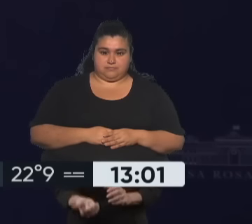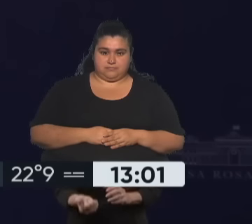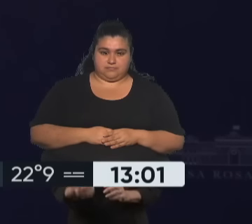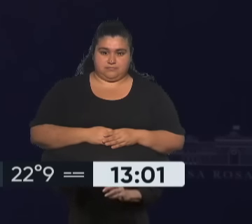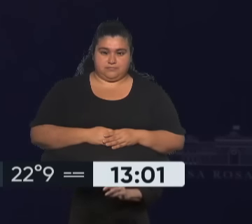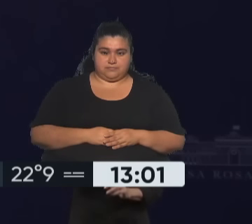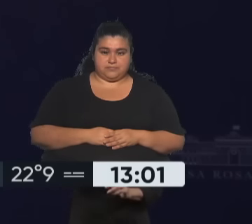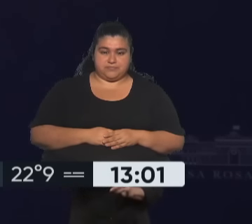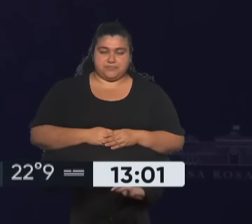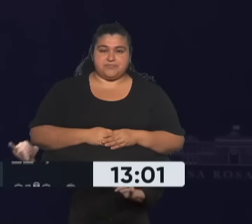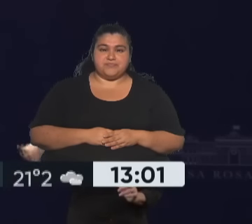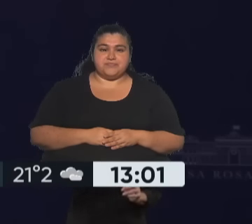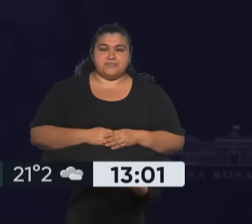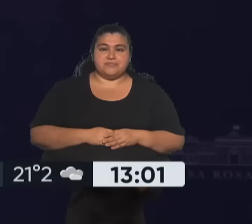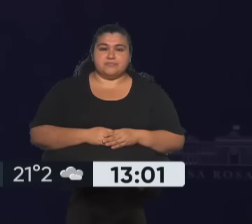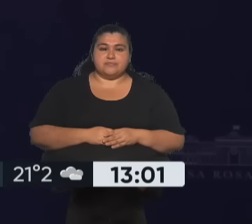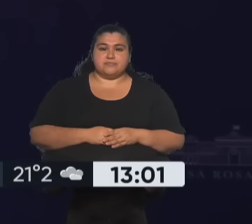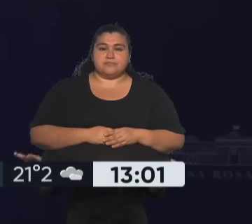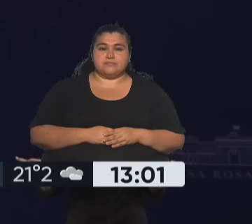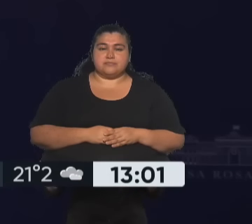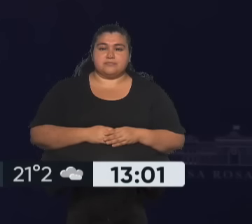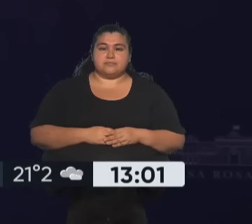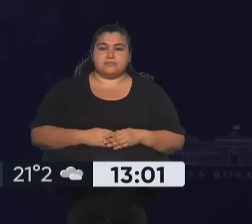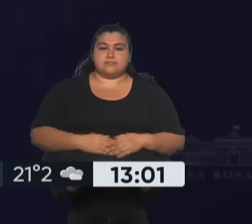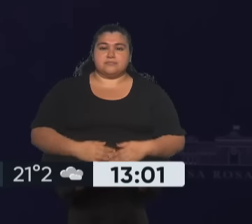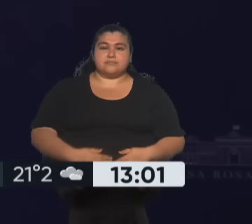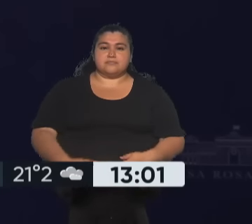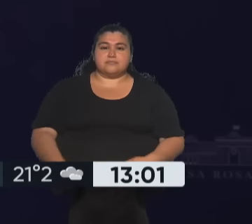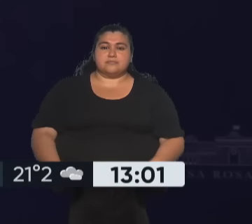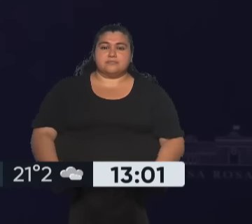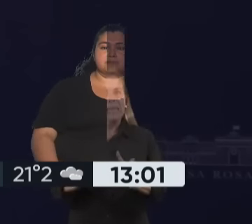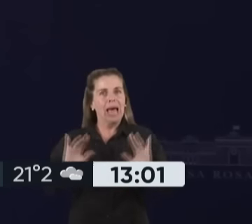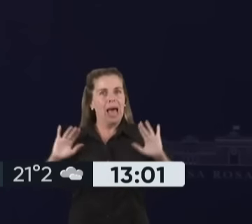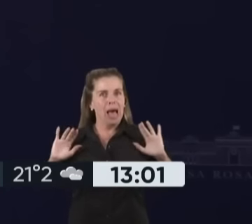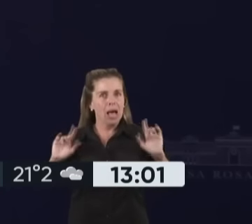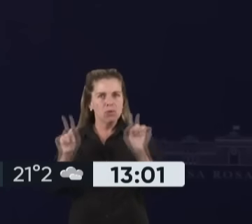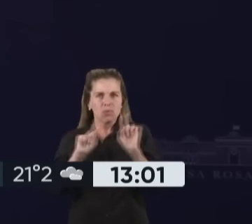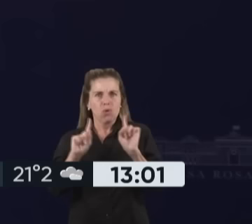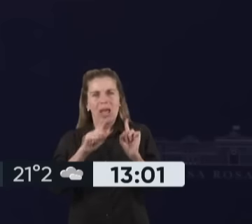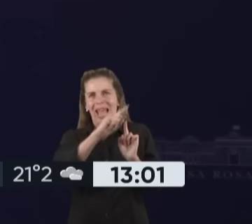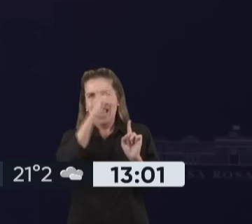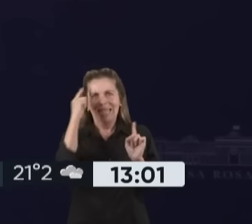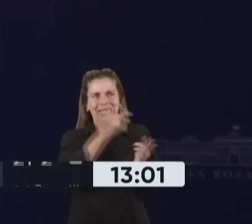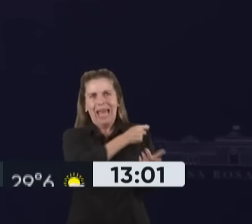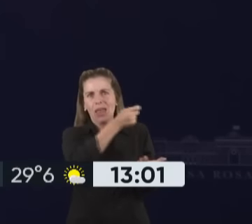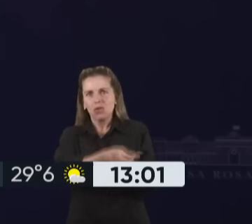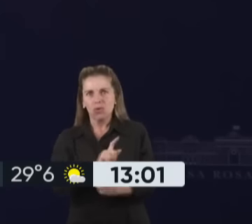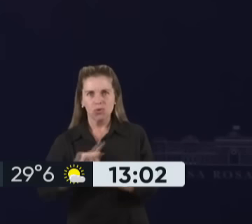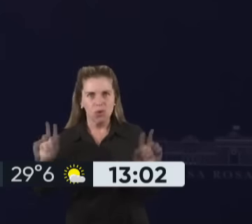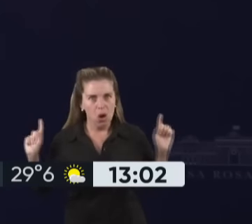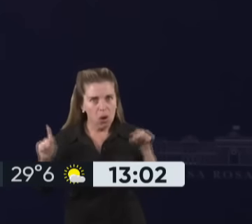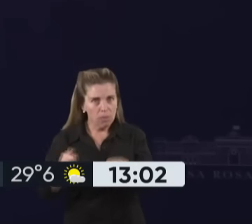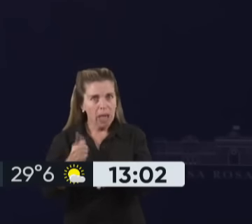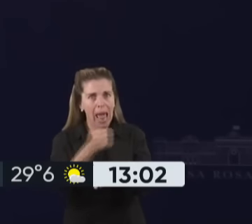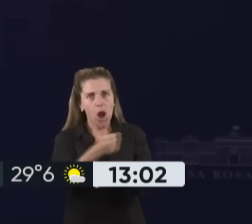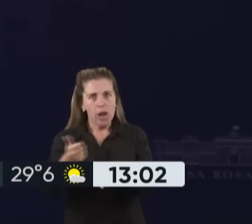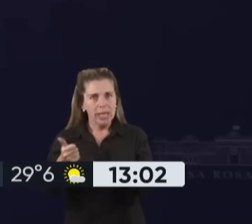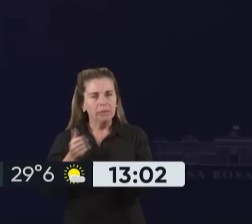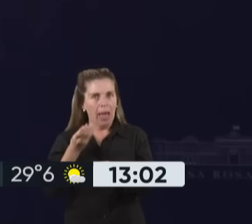su flota utilizando exclusivamente fondos propios, es decir, sin recurrir al bolsillo de los contribuyentes.